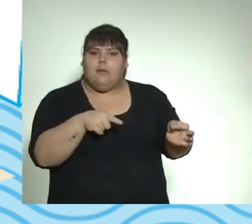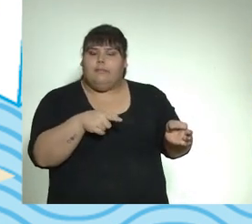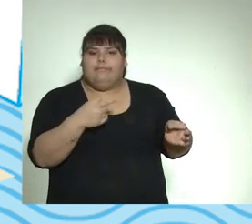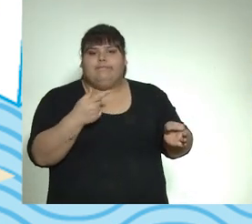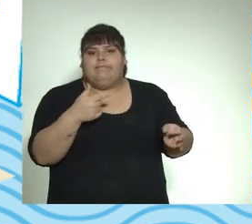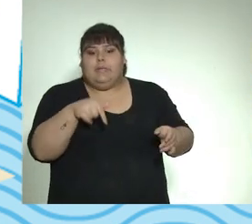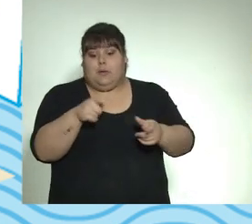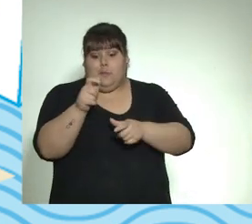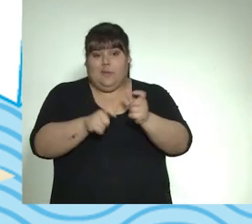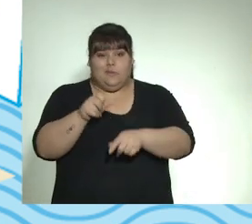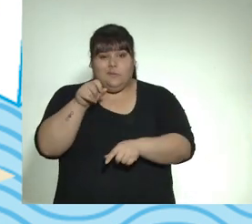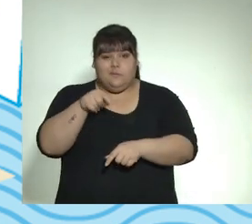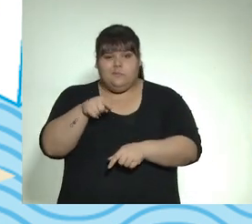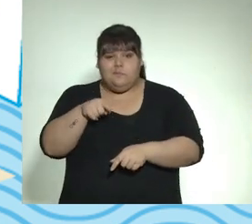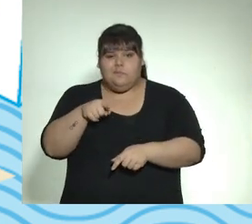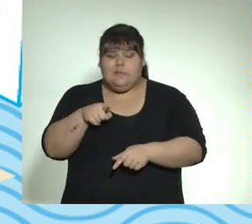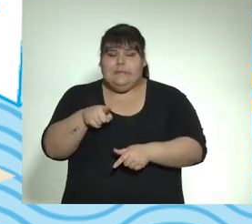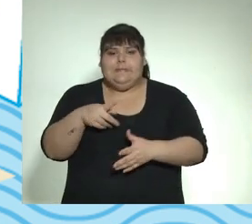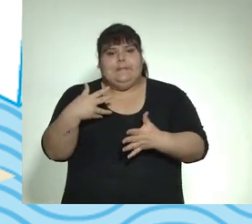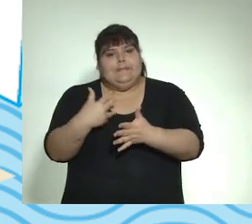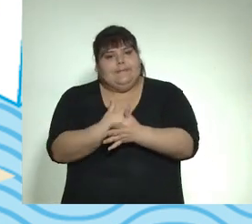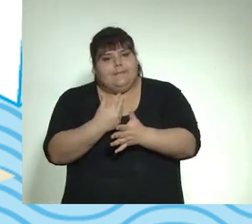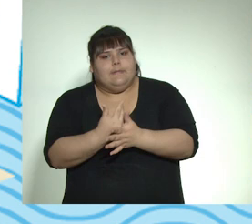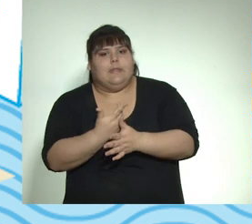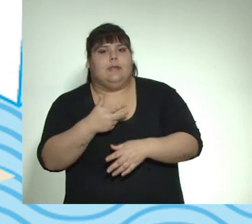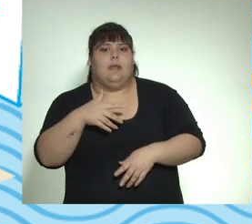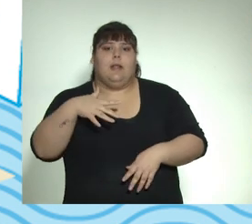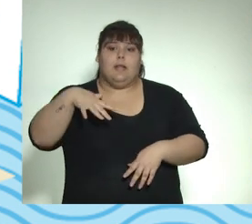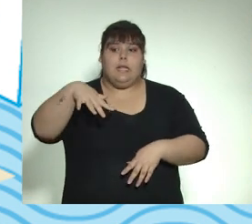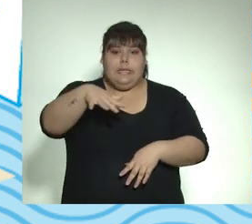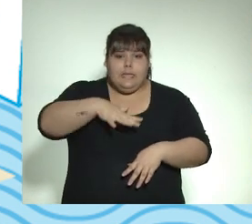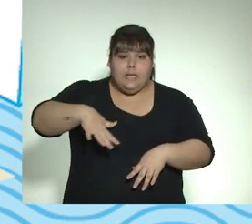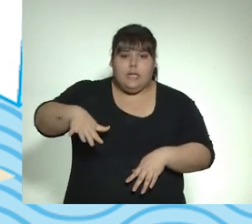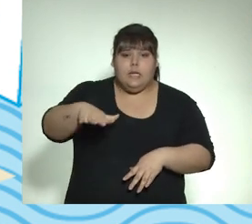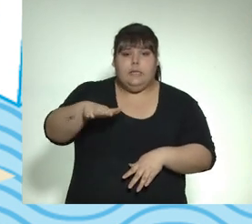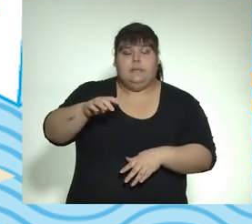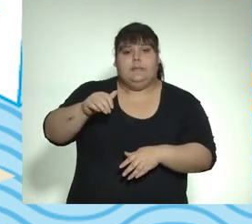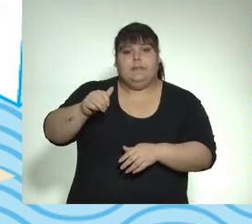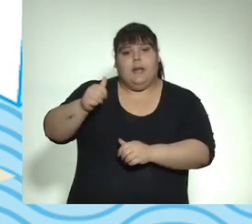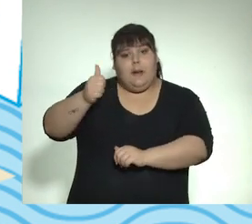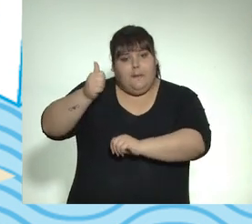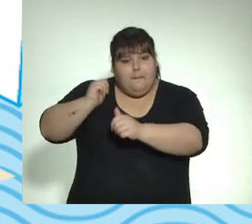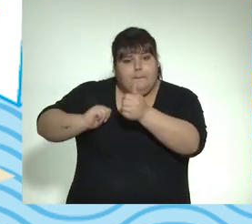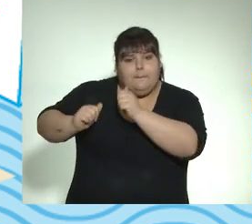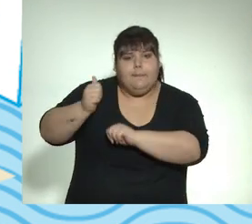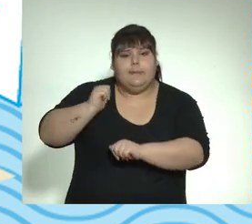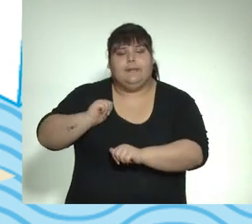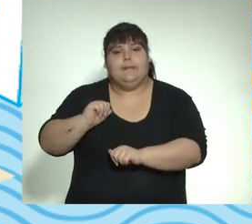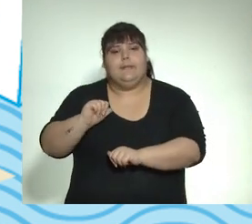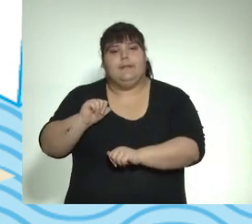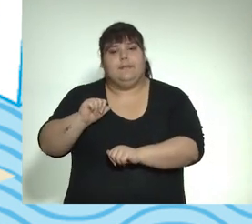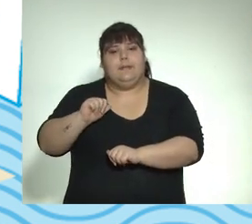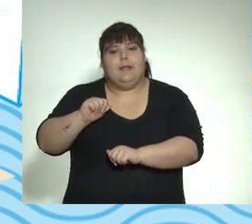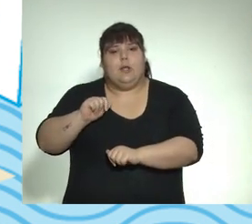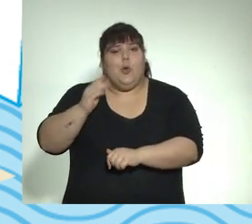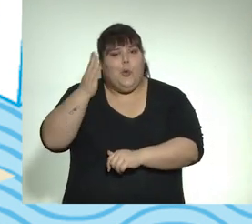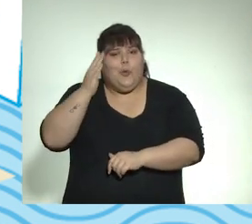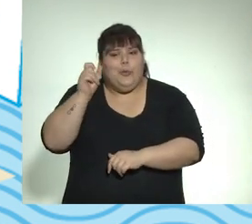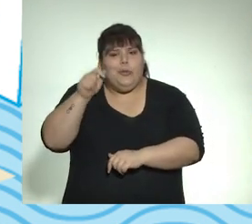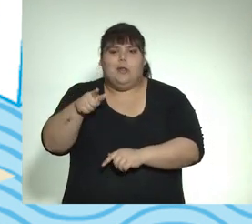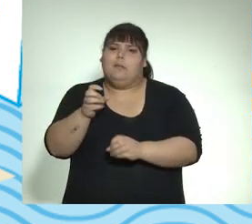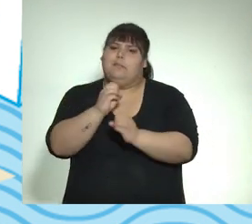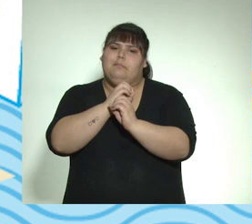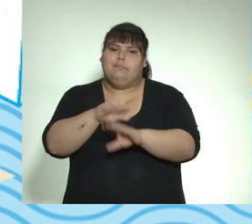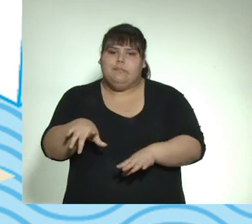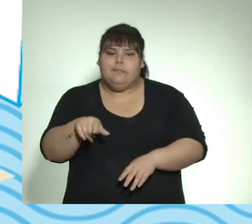kilómetros, pero esta gente sufre de la pérdida de sus espacios, de su historia, de